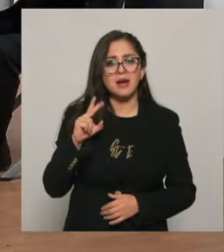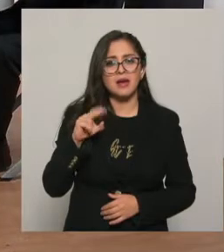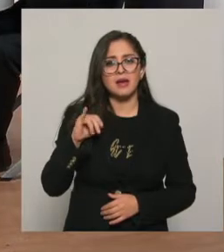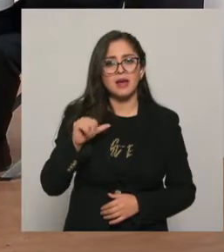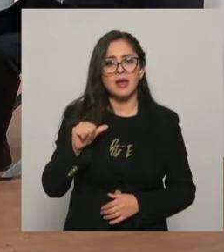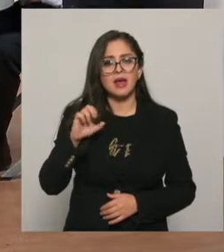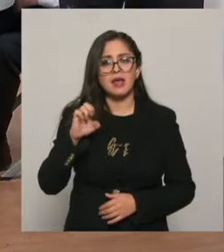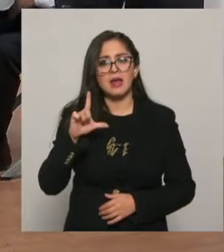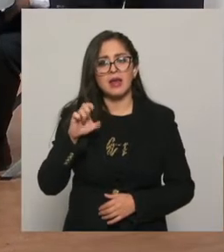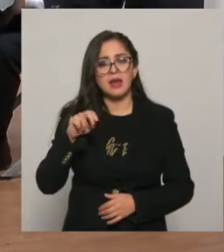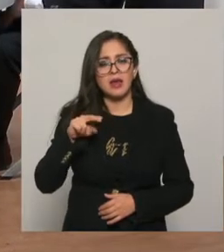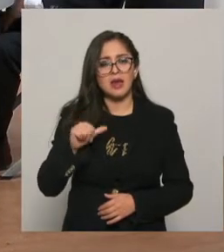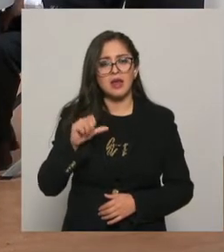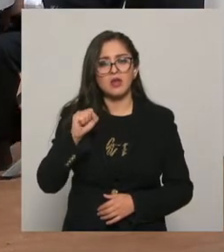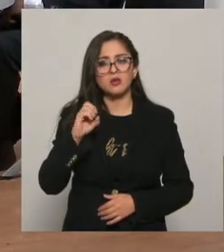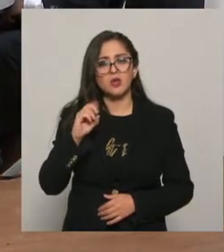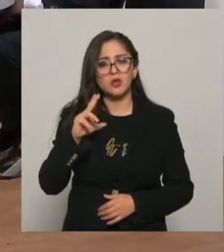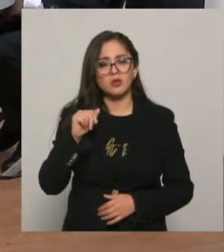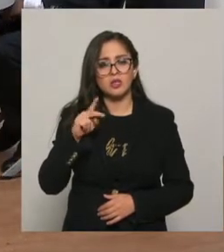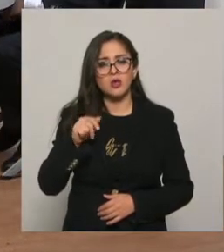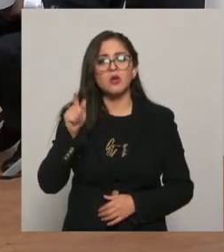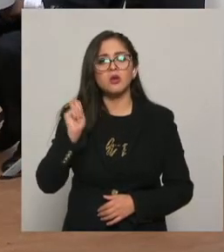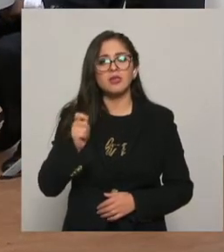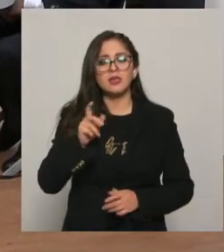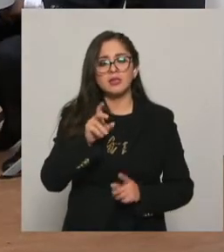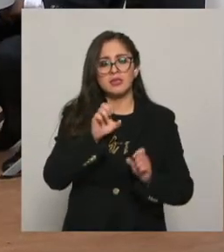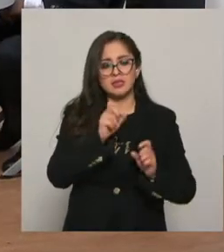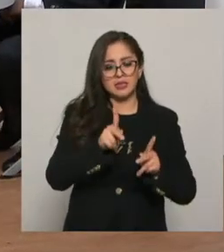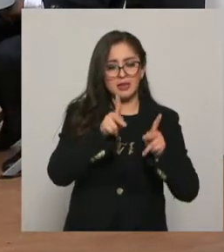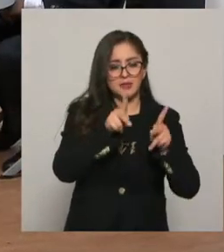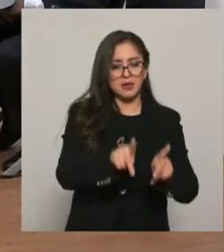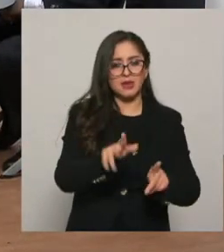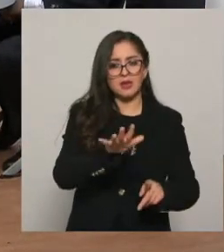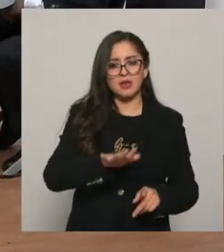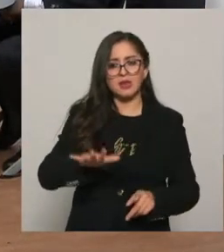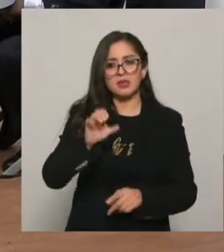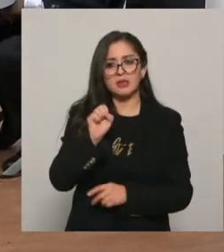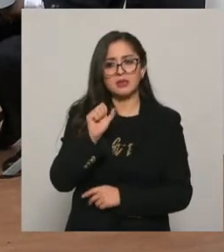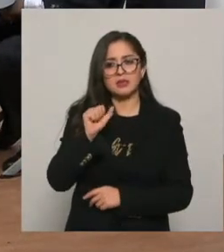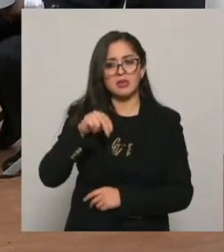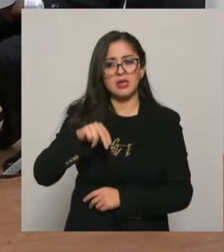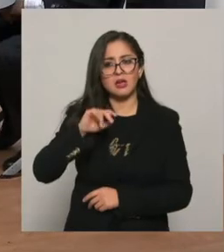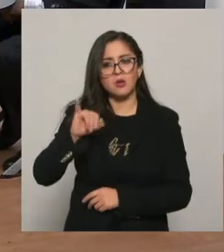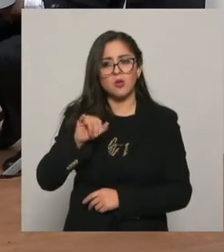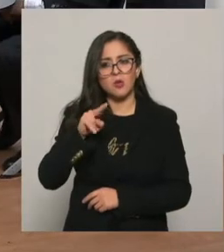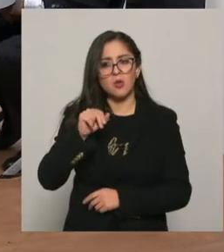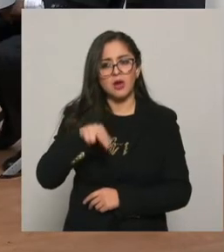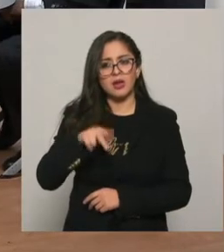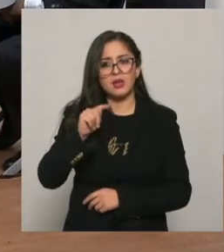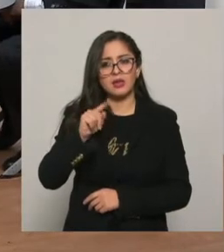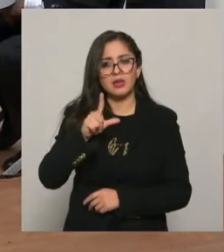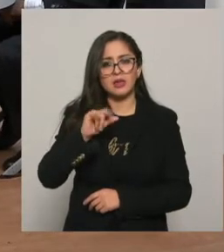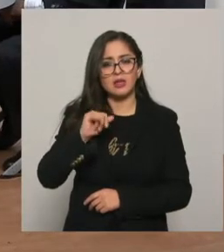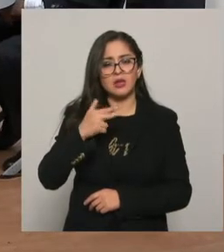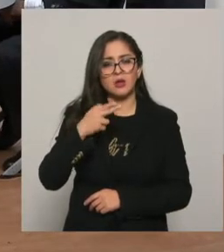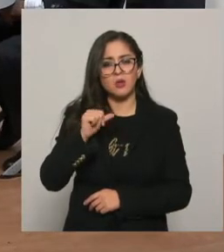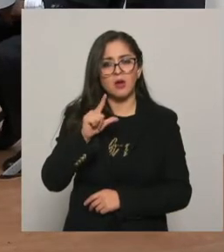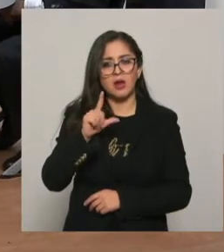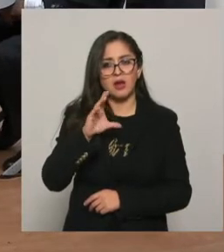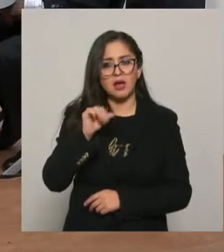nos acompaña el día de hoy. Cementerio Vecinal de San Juan Tilhuacán, ¿no? Entonces, bueno, también de aquí